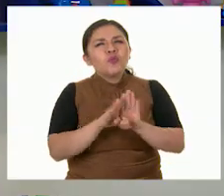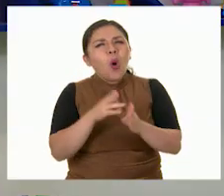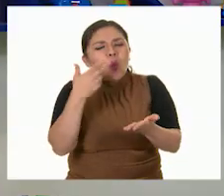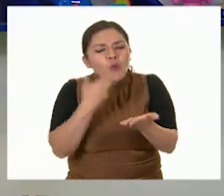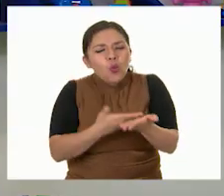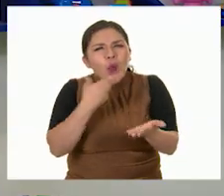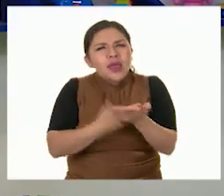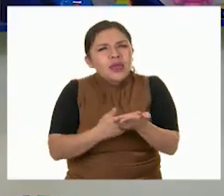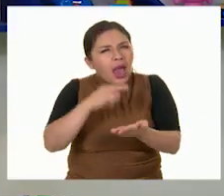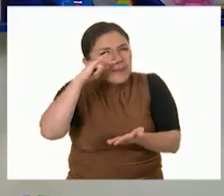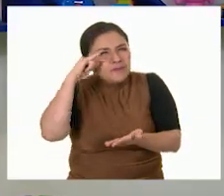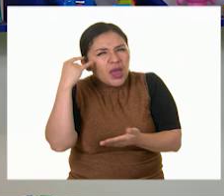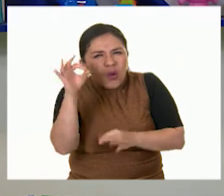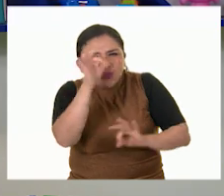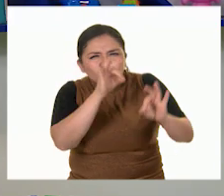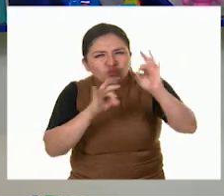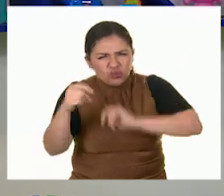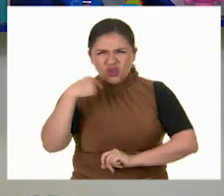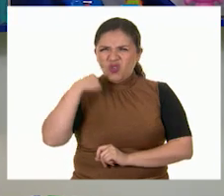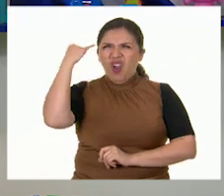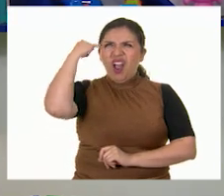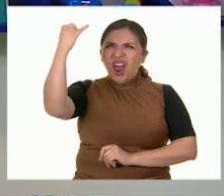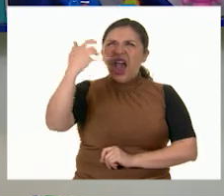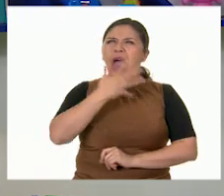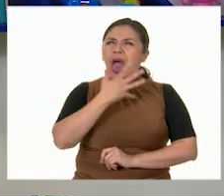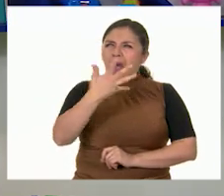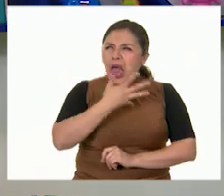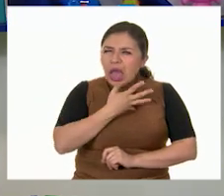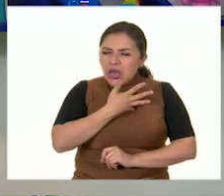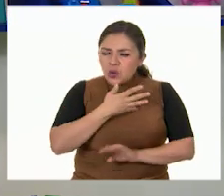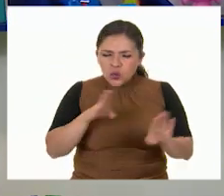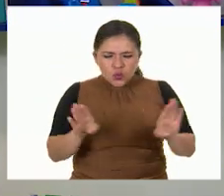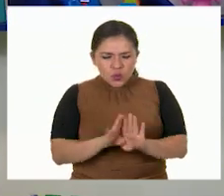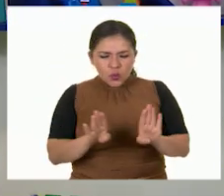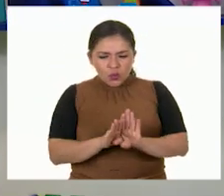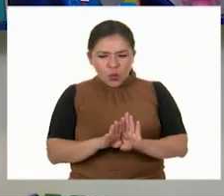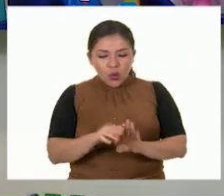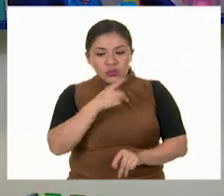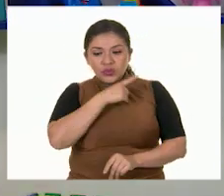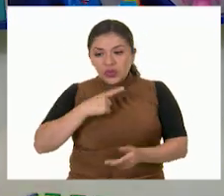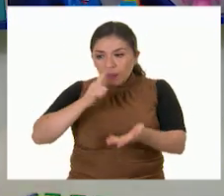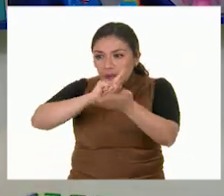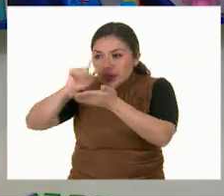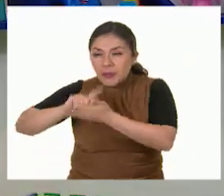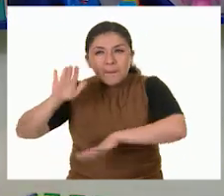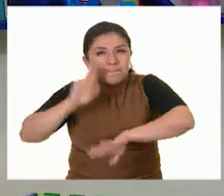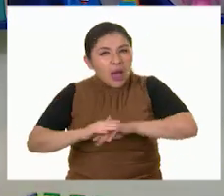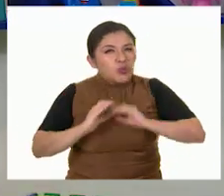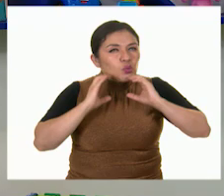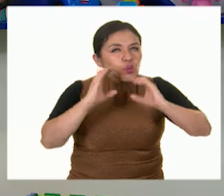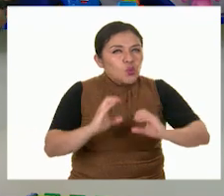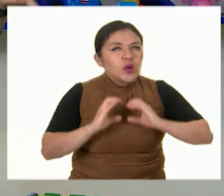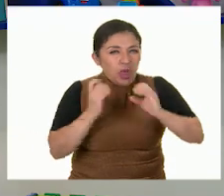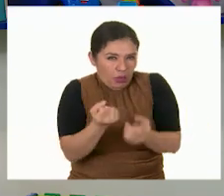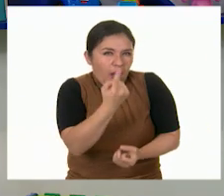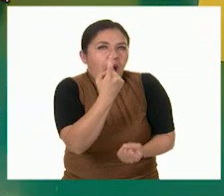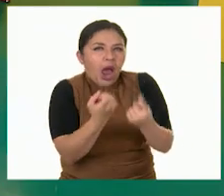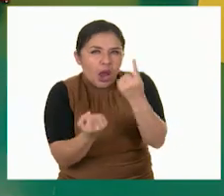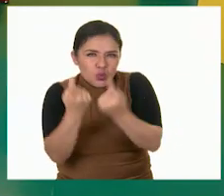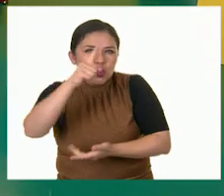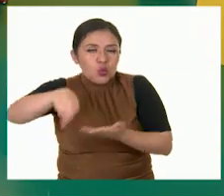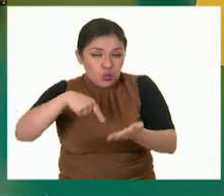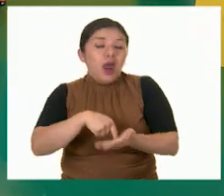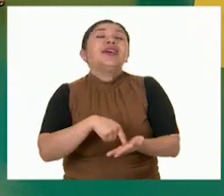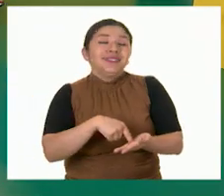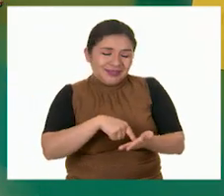de microbios. Me imagino que hay espacio que hay que limpiar con mayor cuidado que otros, algunos ¿sí? espacios ahí. Sí,